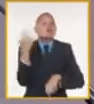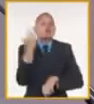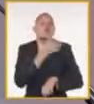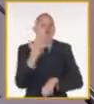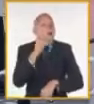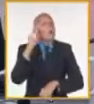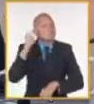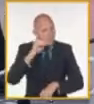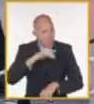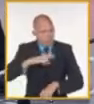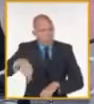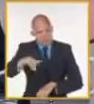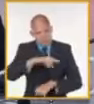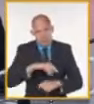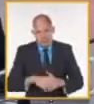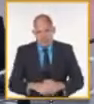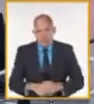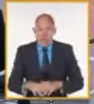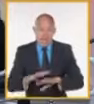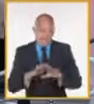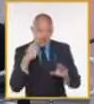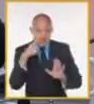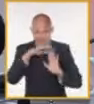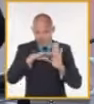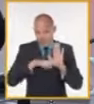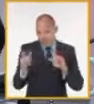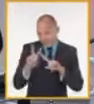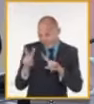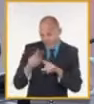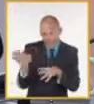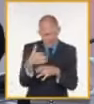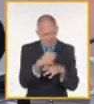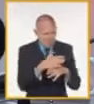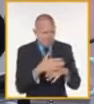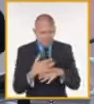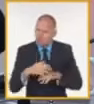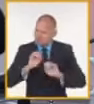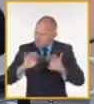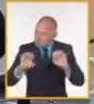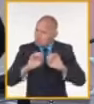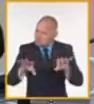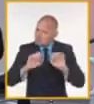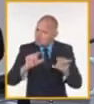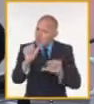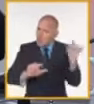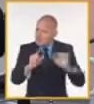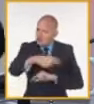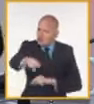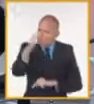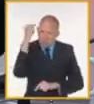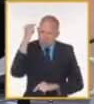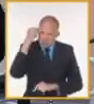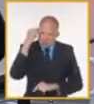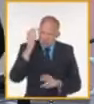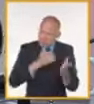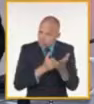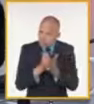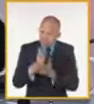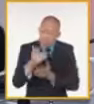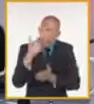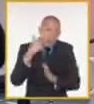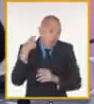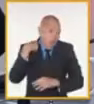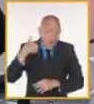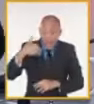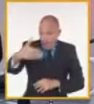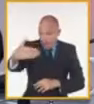nación cubana pero ahí está confil chapeando muchos otros espacios que que tendrán que seguirlo haciendo a lo largo de los próximos meses de los